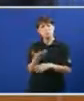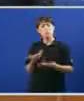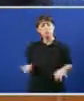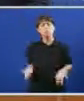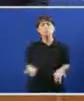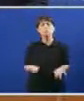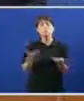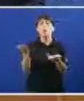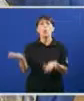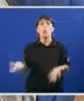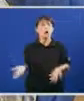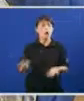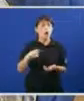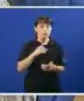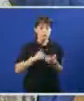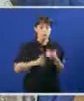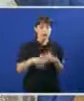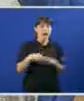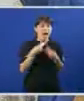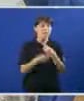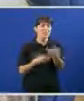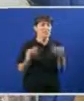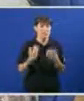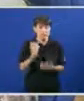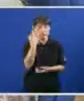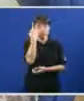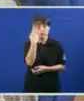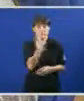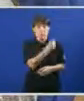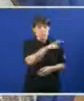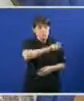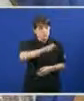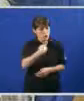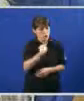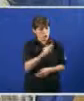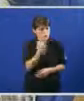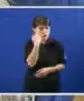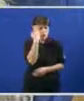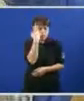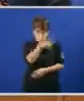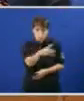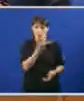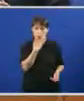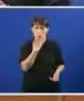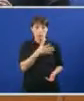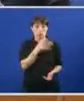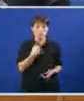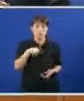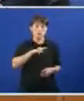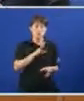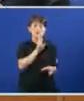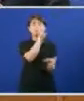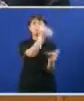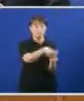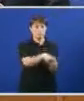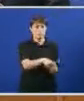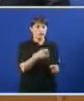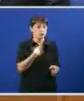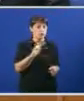que nos vamos a seguir facendo é sendo conscientes das dificultades do noso povo, porque vivimos dentro del e somos parte